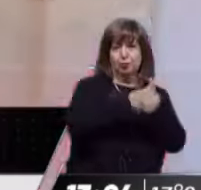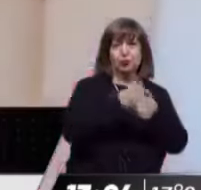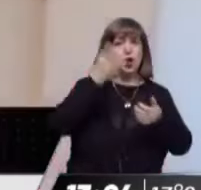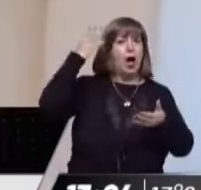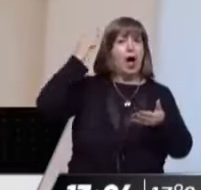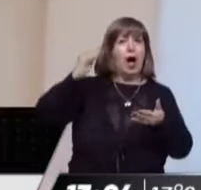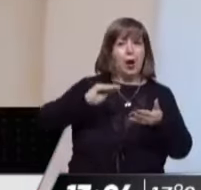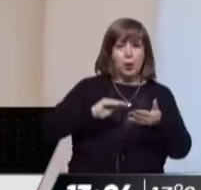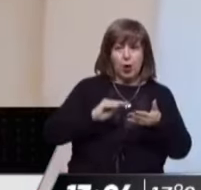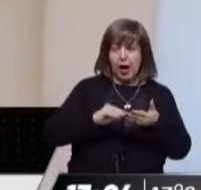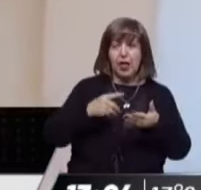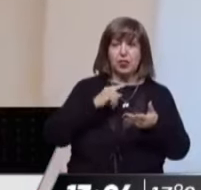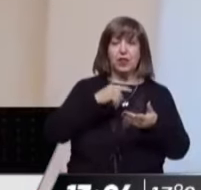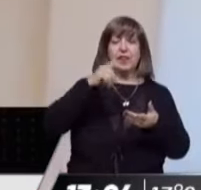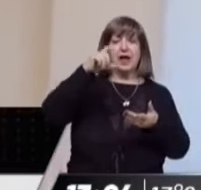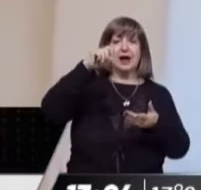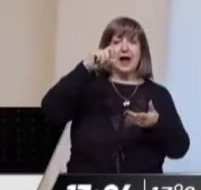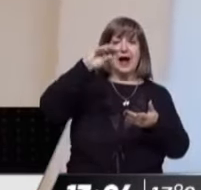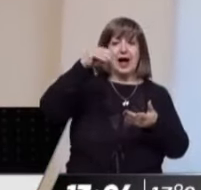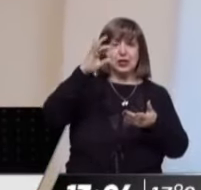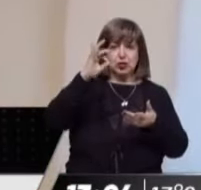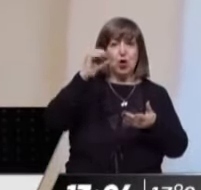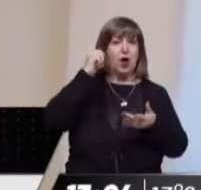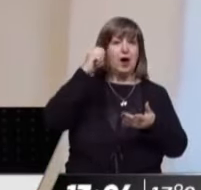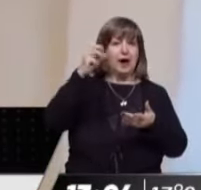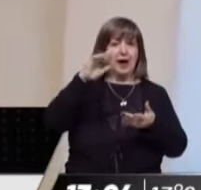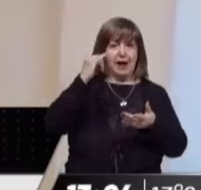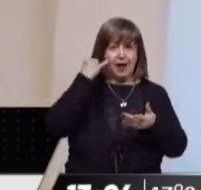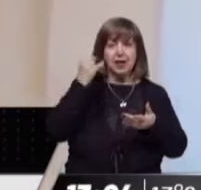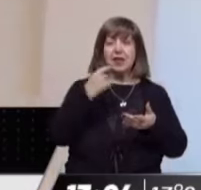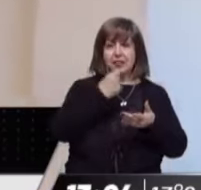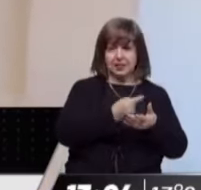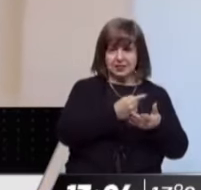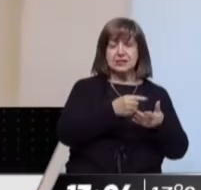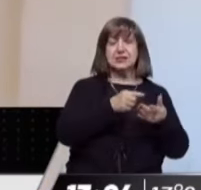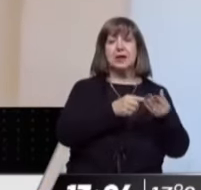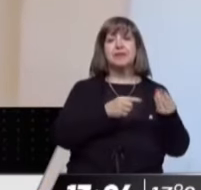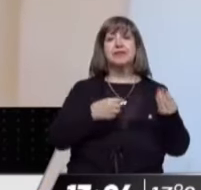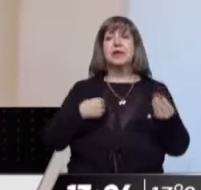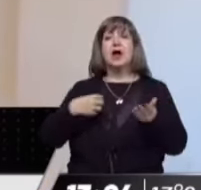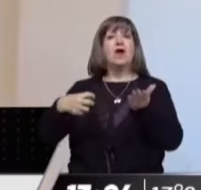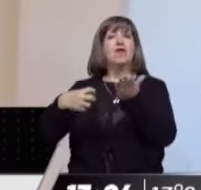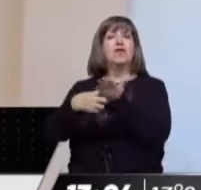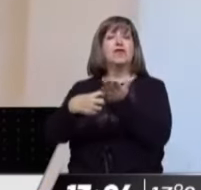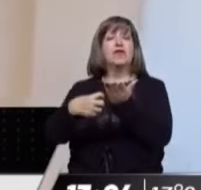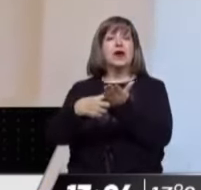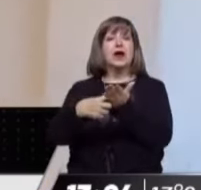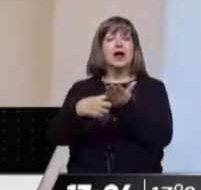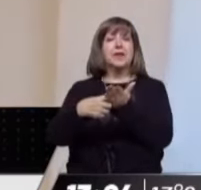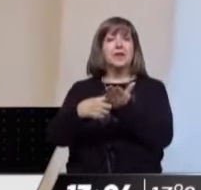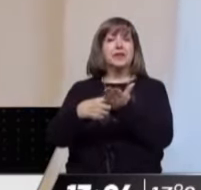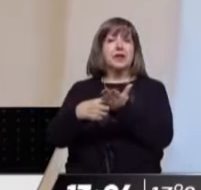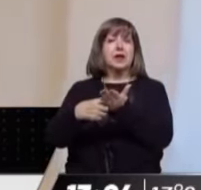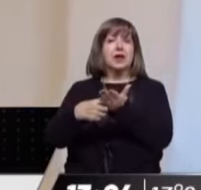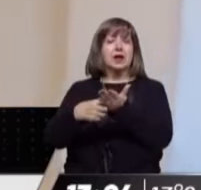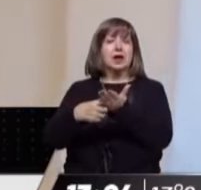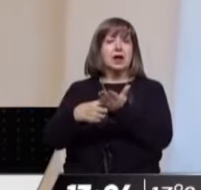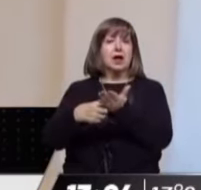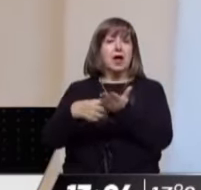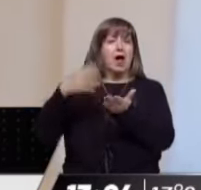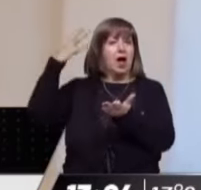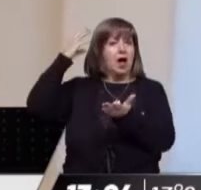va a contar todo lo que debería decidirse en el día de hoy. La querella pide la prisión domiciliaria, sin embargo, el abogado aquí